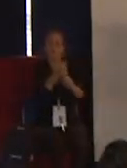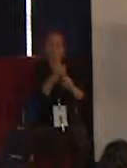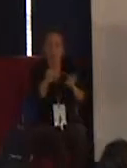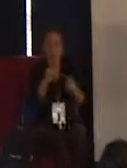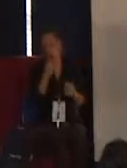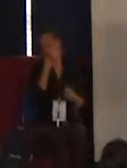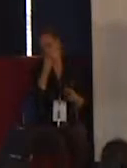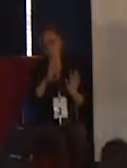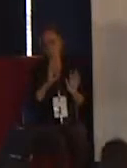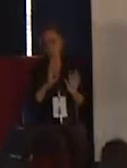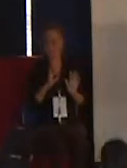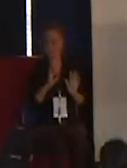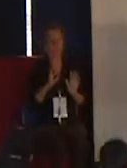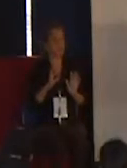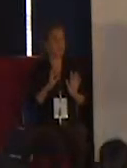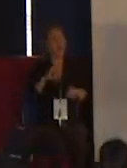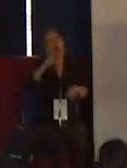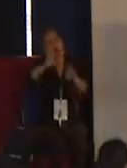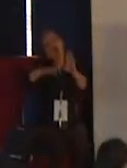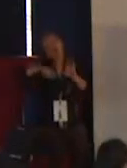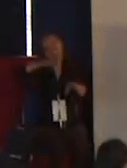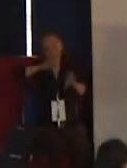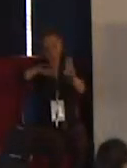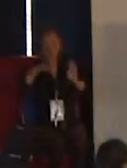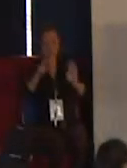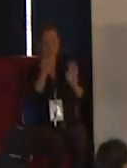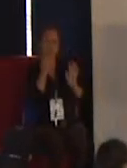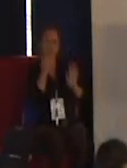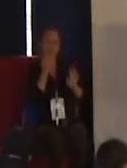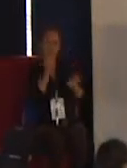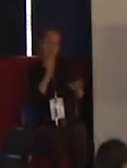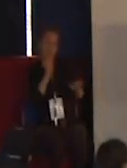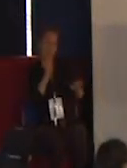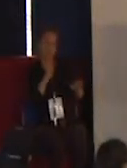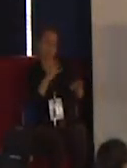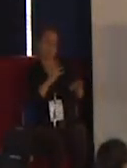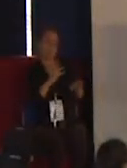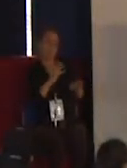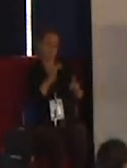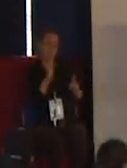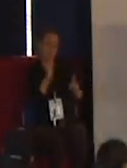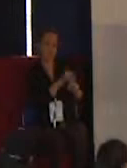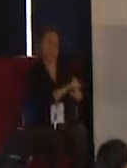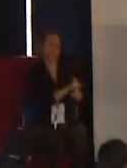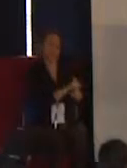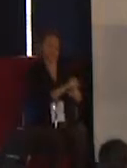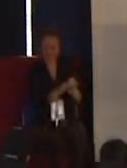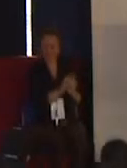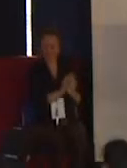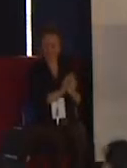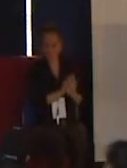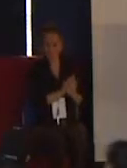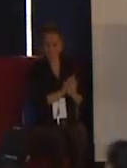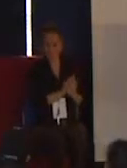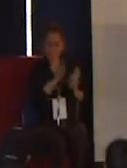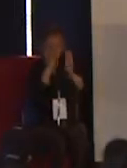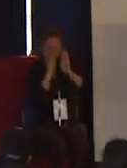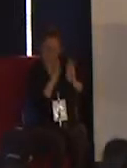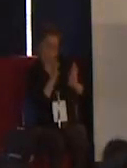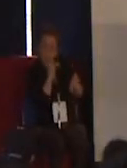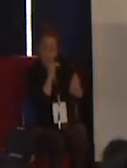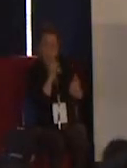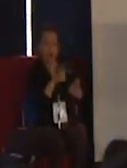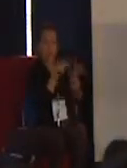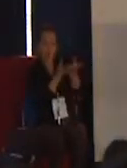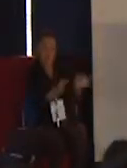pues ni comer, y pues a veces pues los he abandonado, como dice ella, y no los tomo en cuenta y no